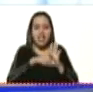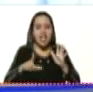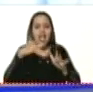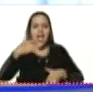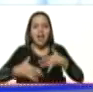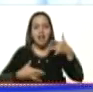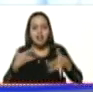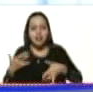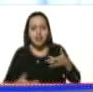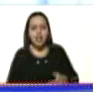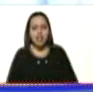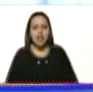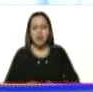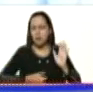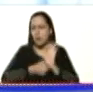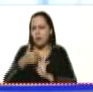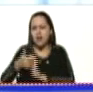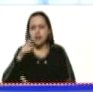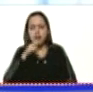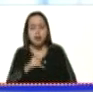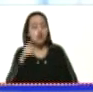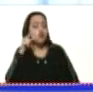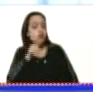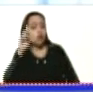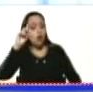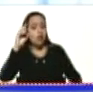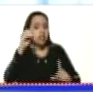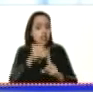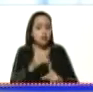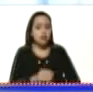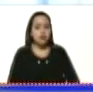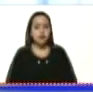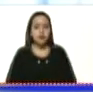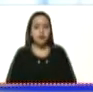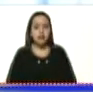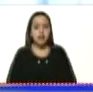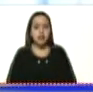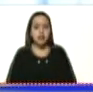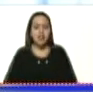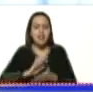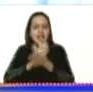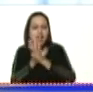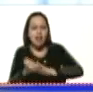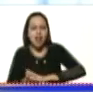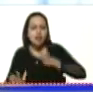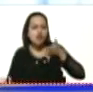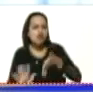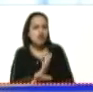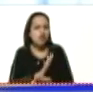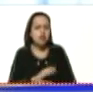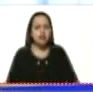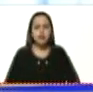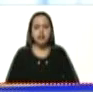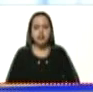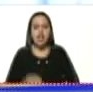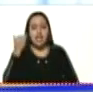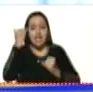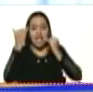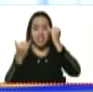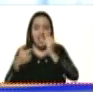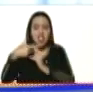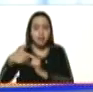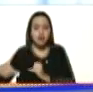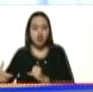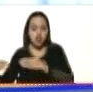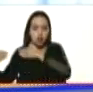demás papeles con este fin y el de contrarrestar las insidiosas sugestiones de los enemigos